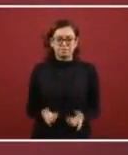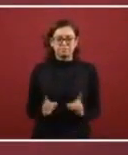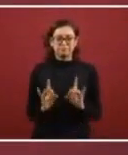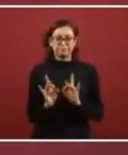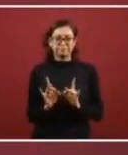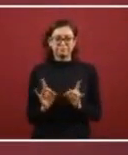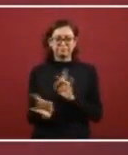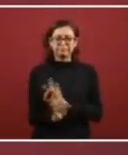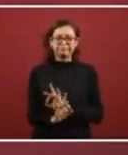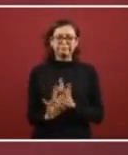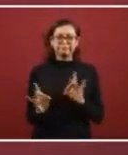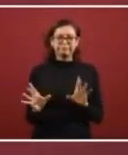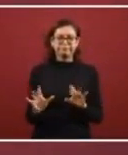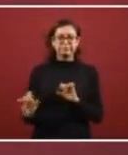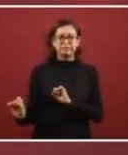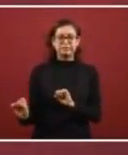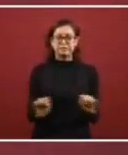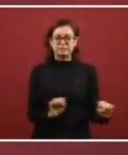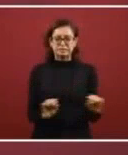sismos